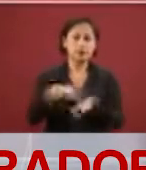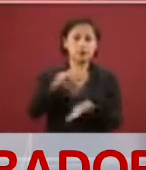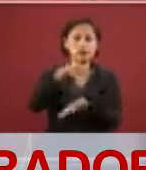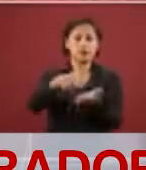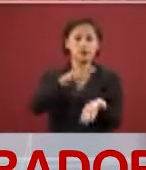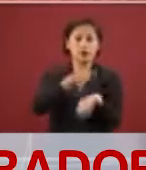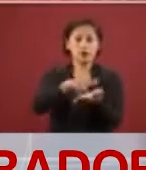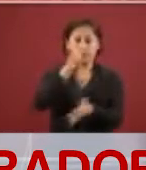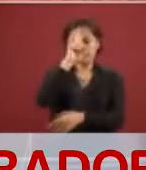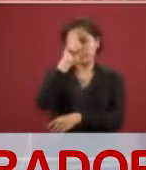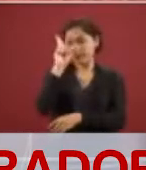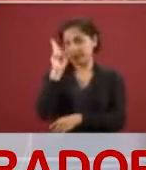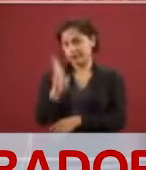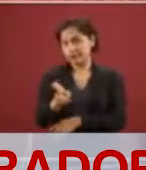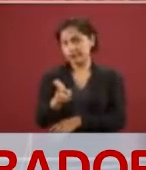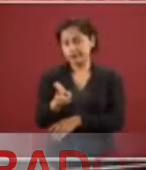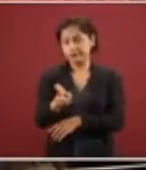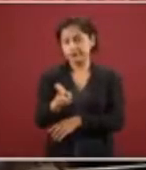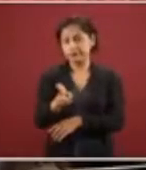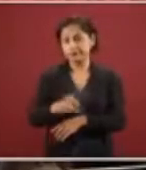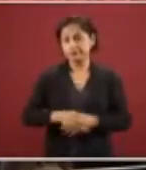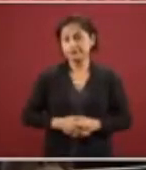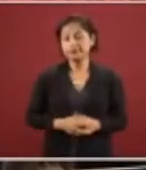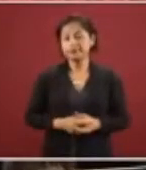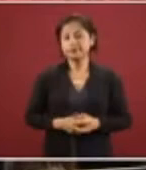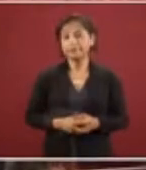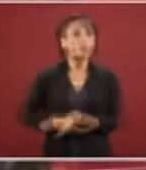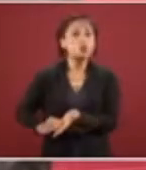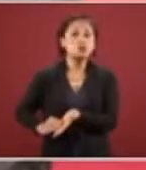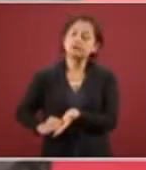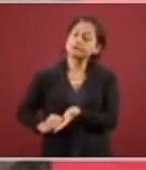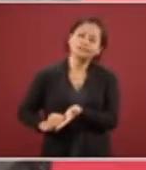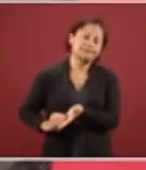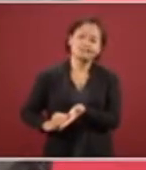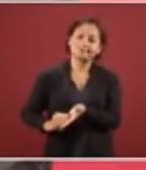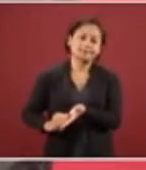por la Constitución,